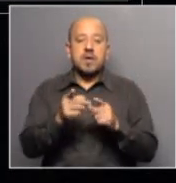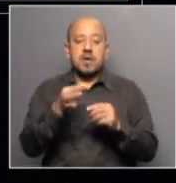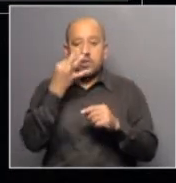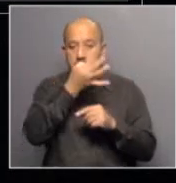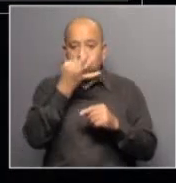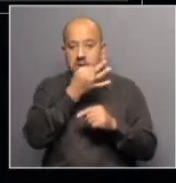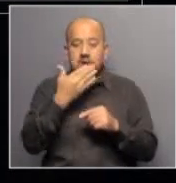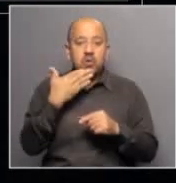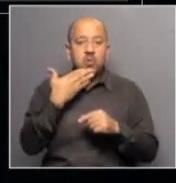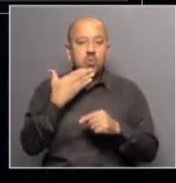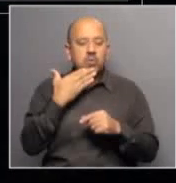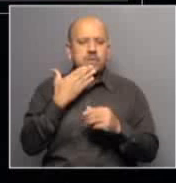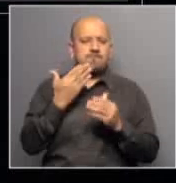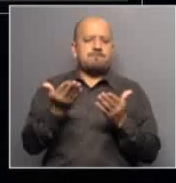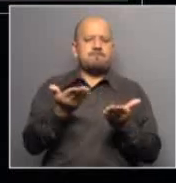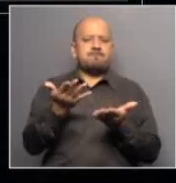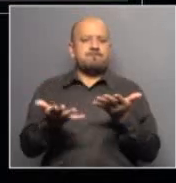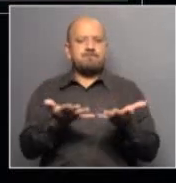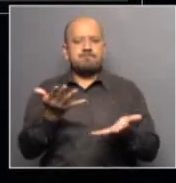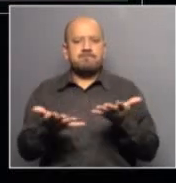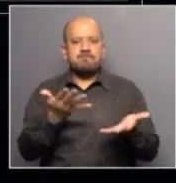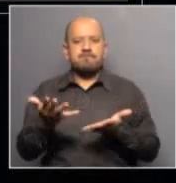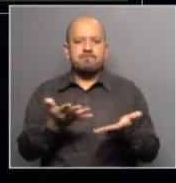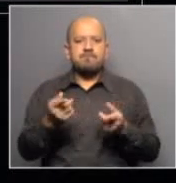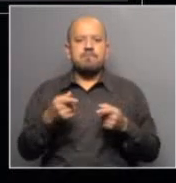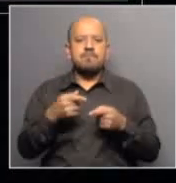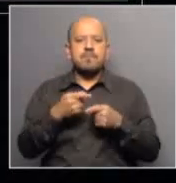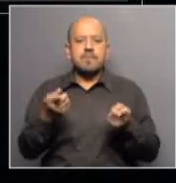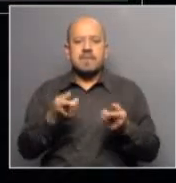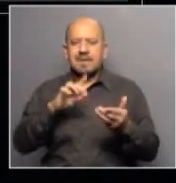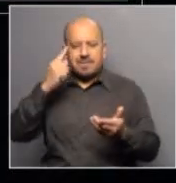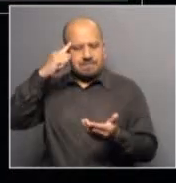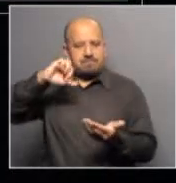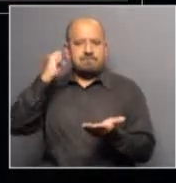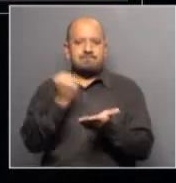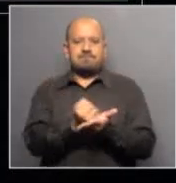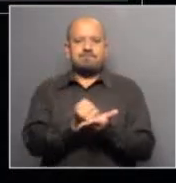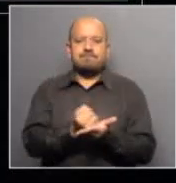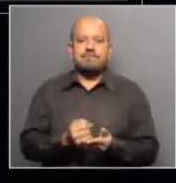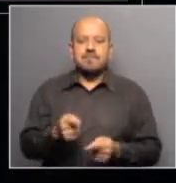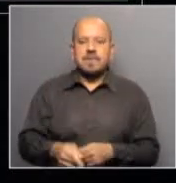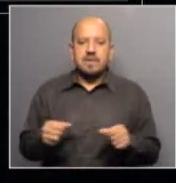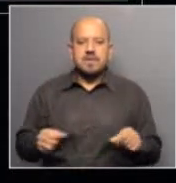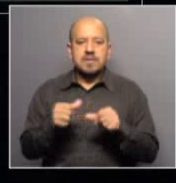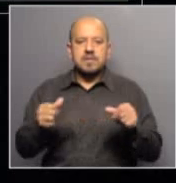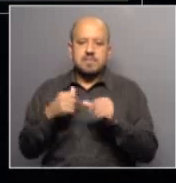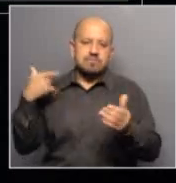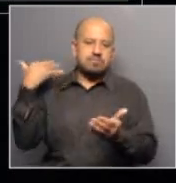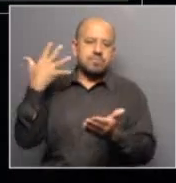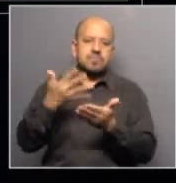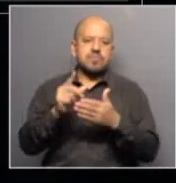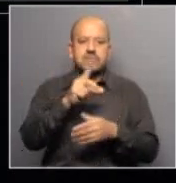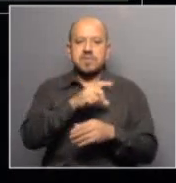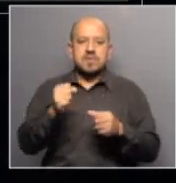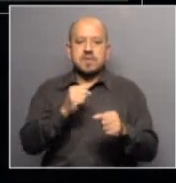manto de dudas y de sospechas que viene a reforzar los estigmas que se han construido a lo largo de los últimos 100